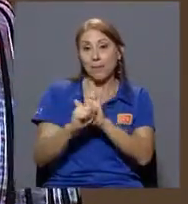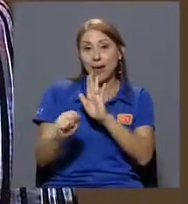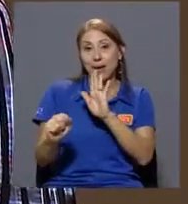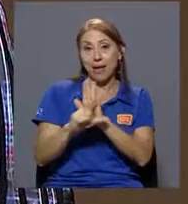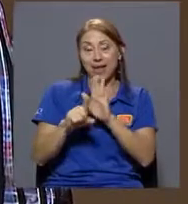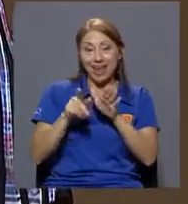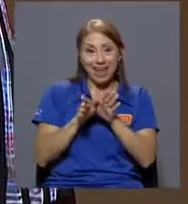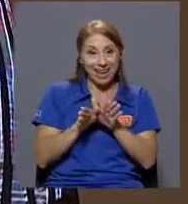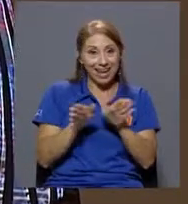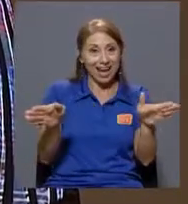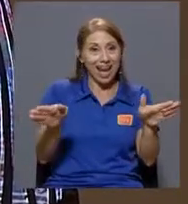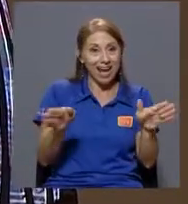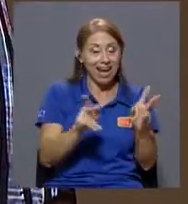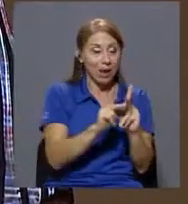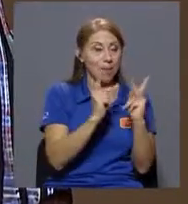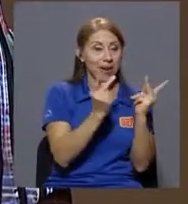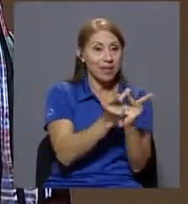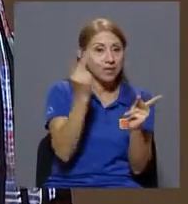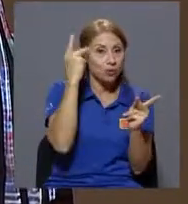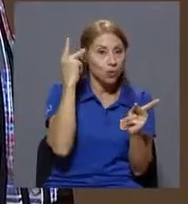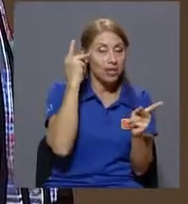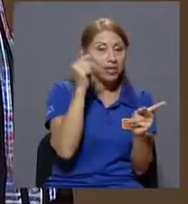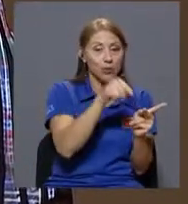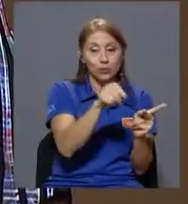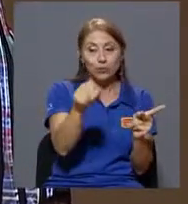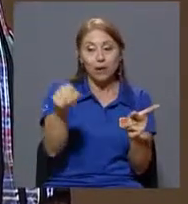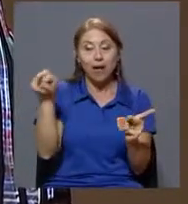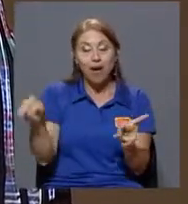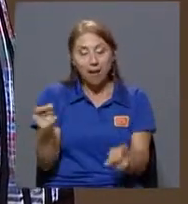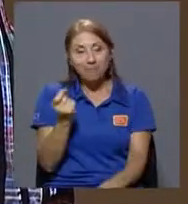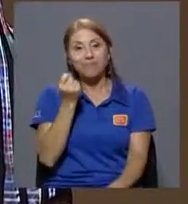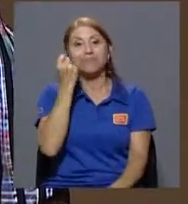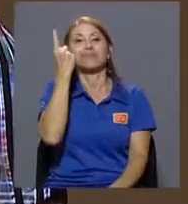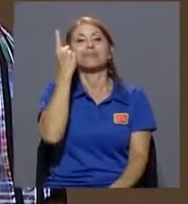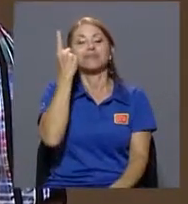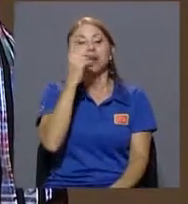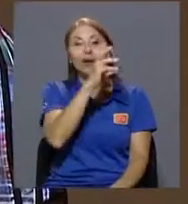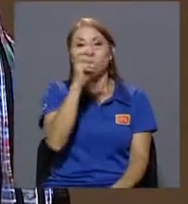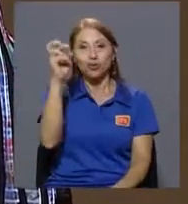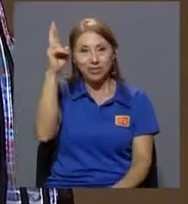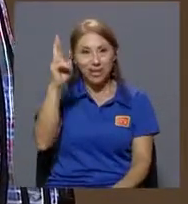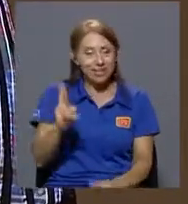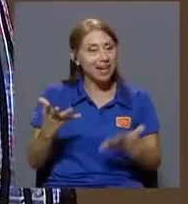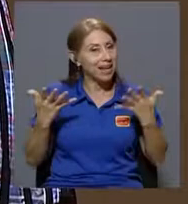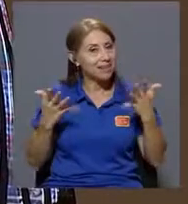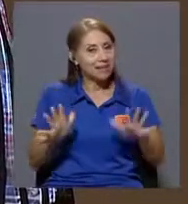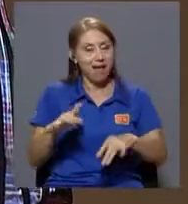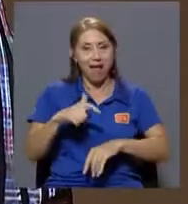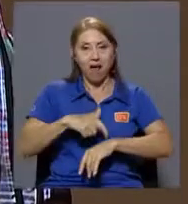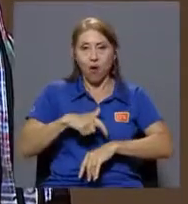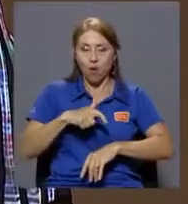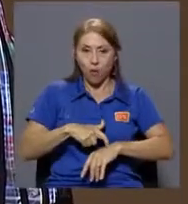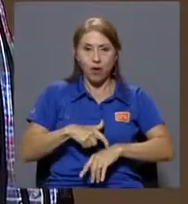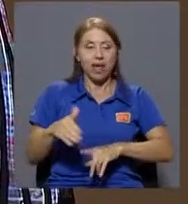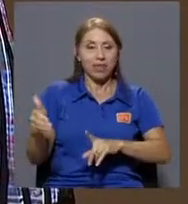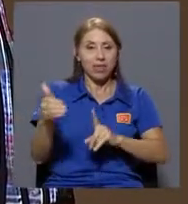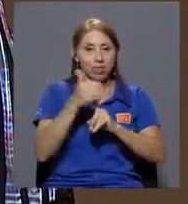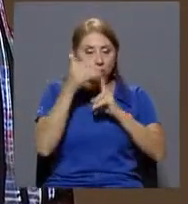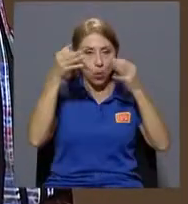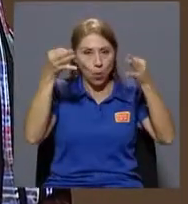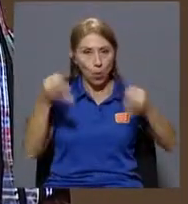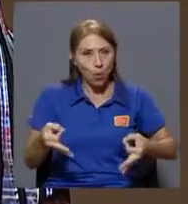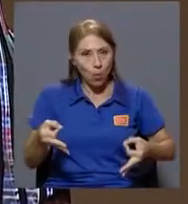y los partidos en general están claros que a Costa Rica le llegó la hora de tomar esa